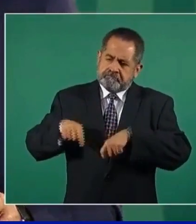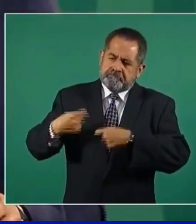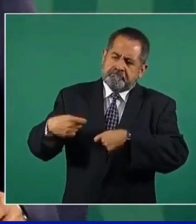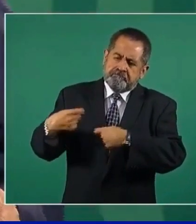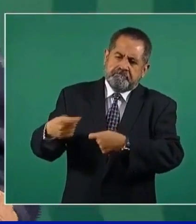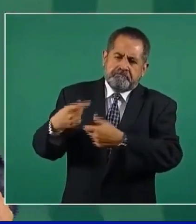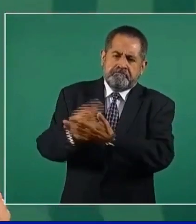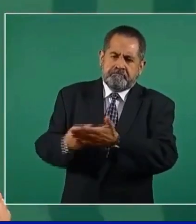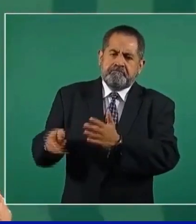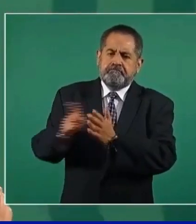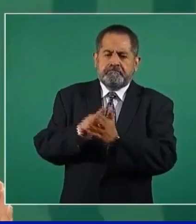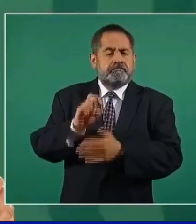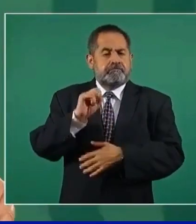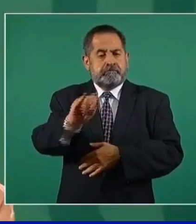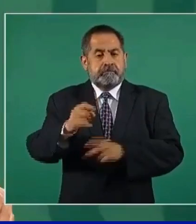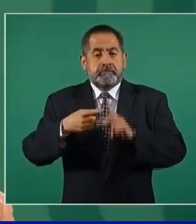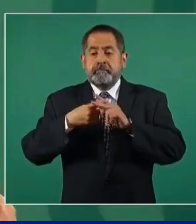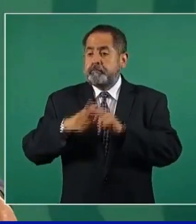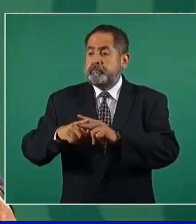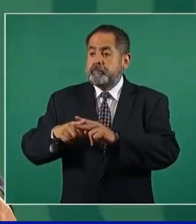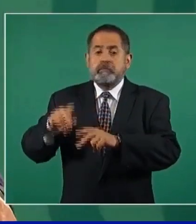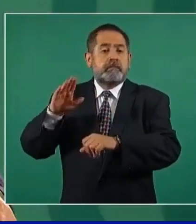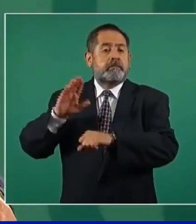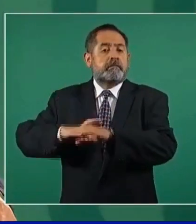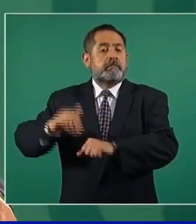vamos a empezar con los de más antigüedad.